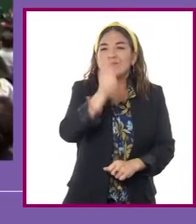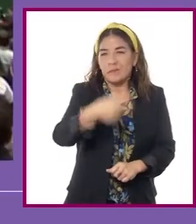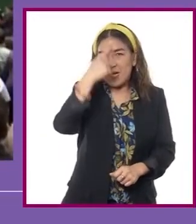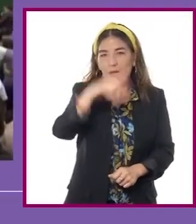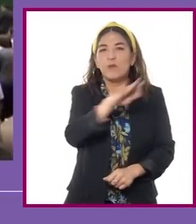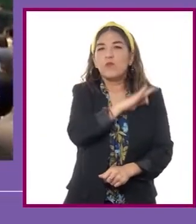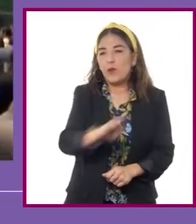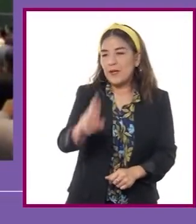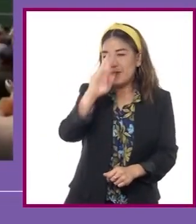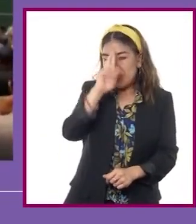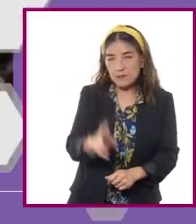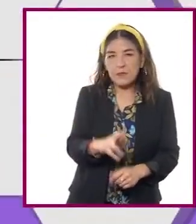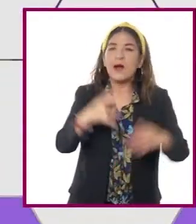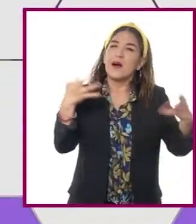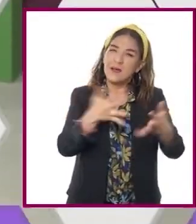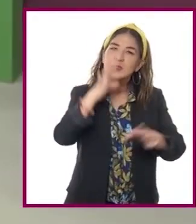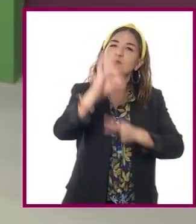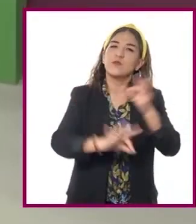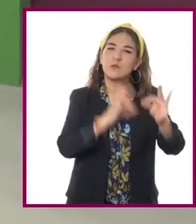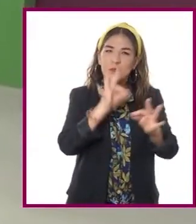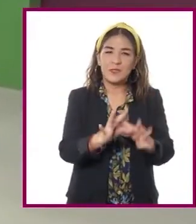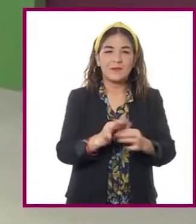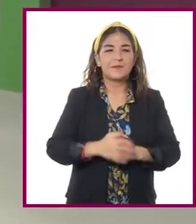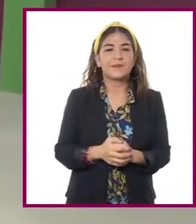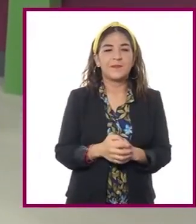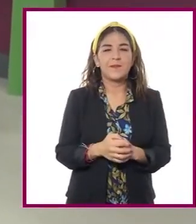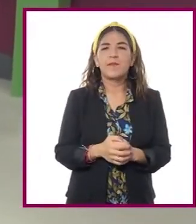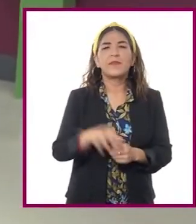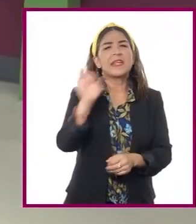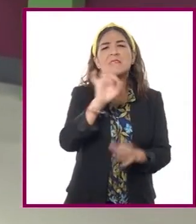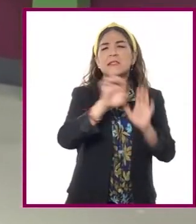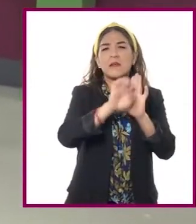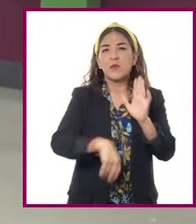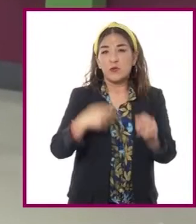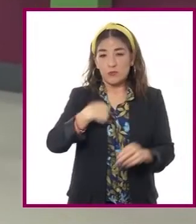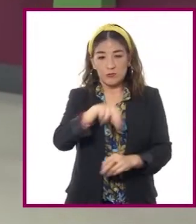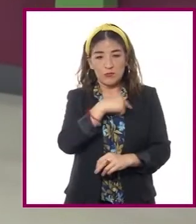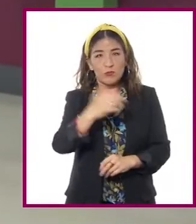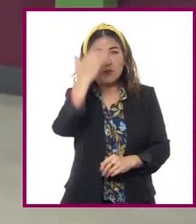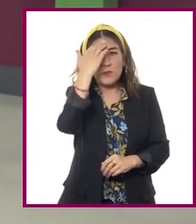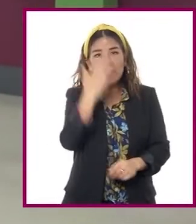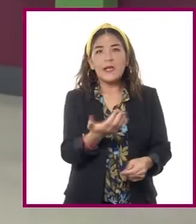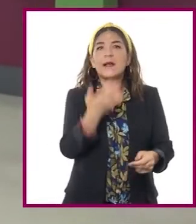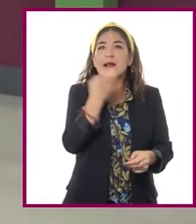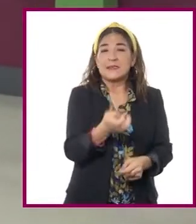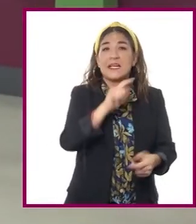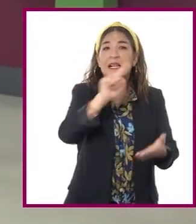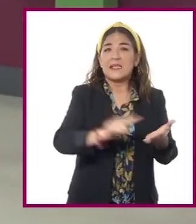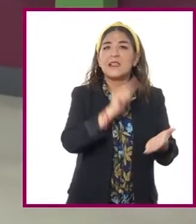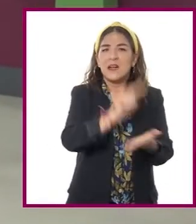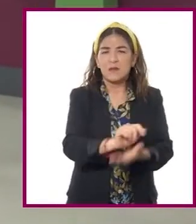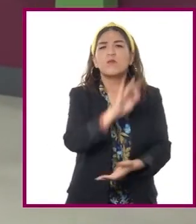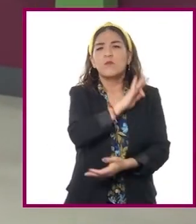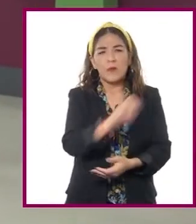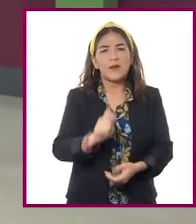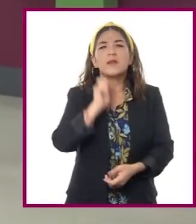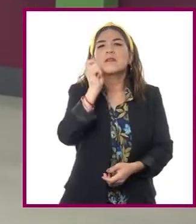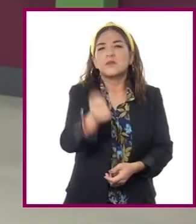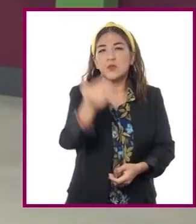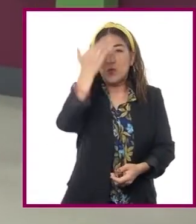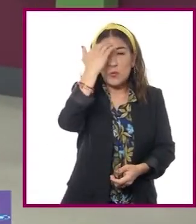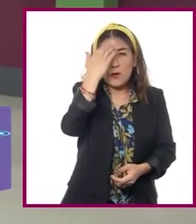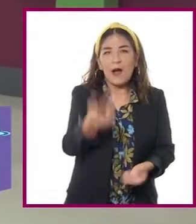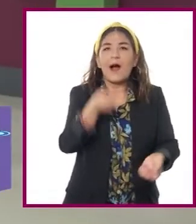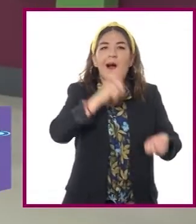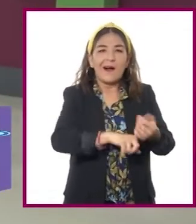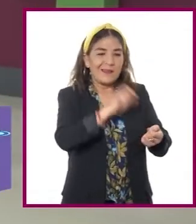puedan respetar y cumplir. Si nosotros conociéramos nuestras leyes, podríamos exigir con conocimiento de